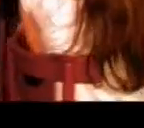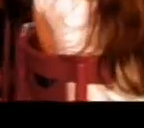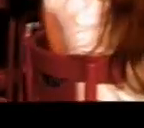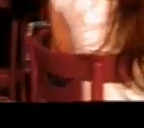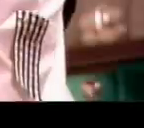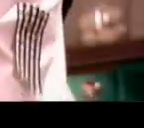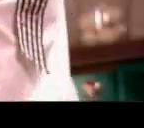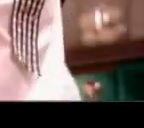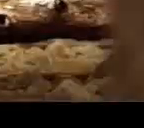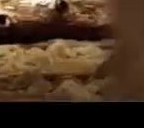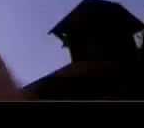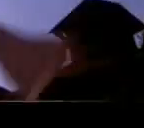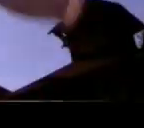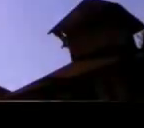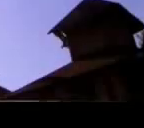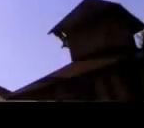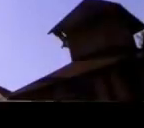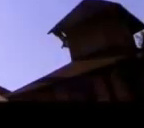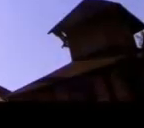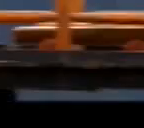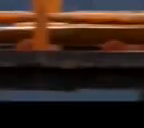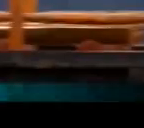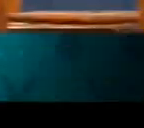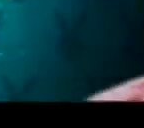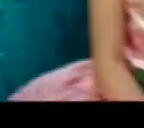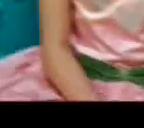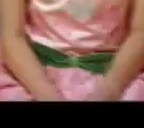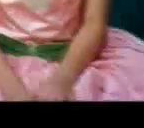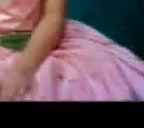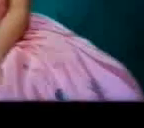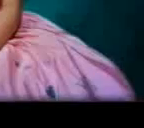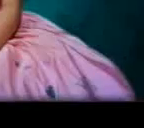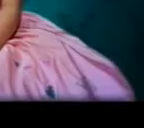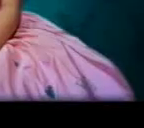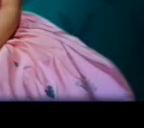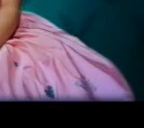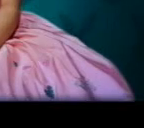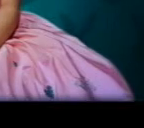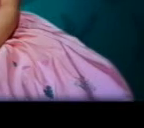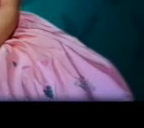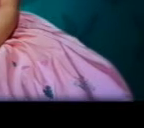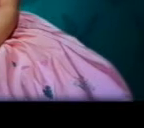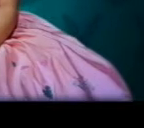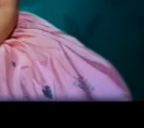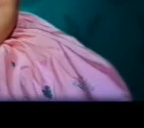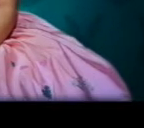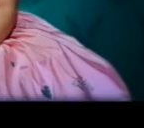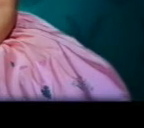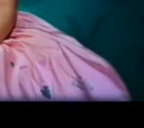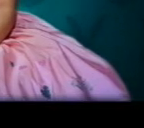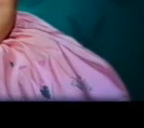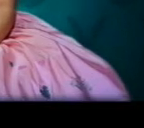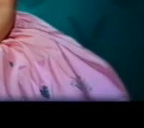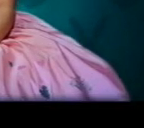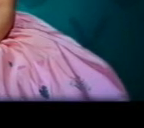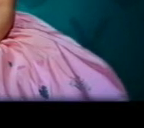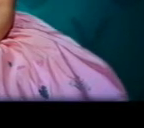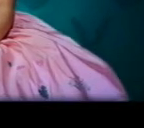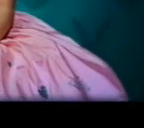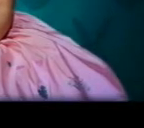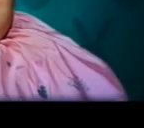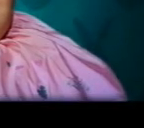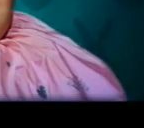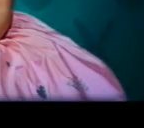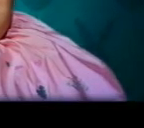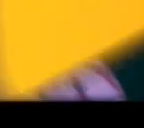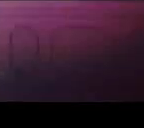música. Heidi, bienvenida a casa. Estreno el lunes 13 de agosto a las